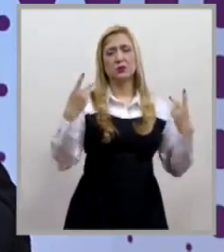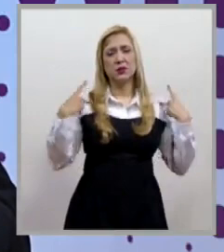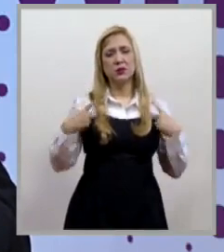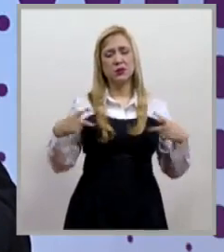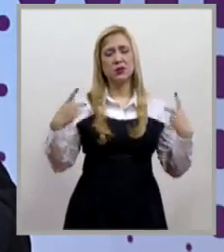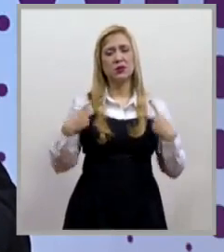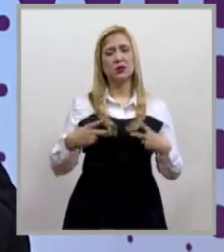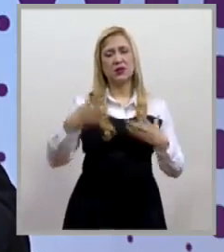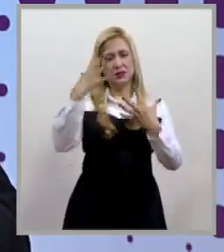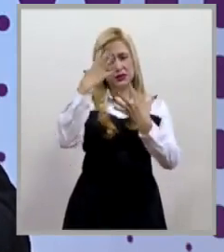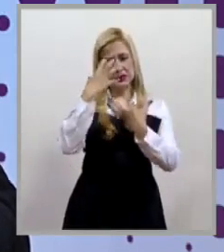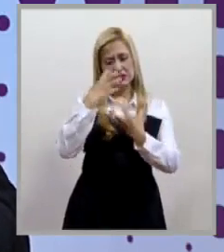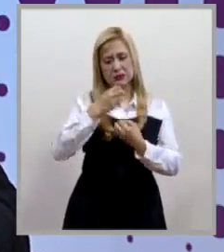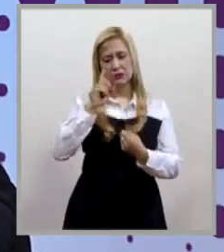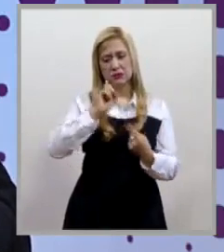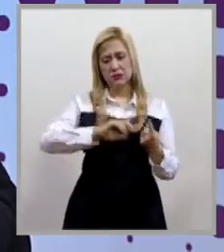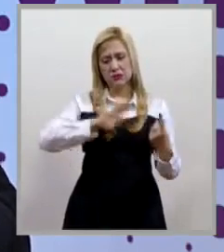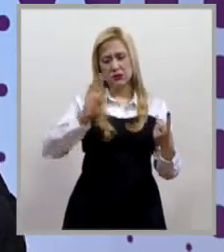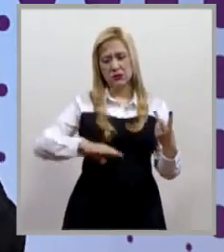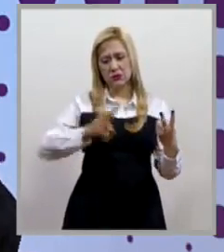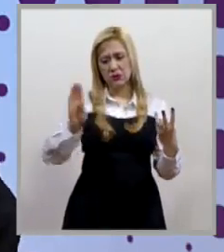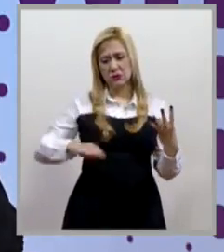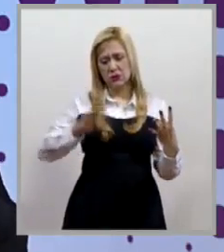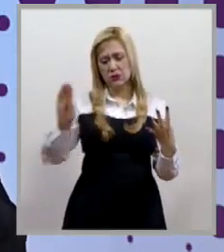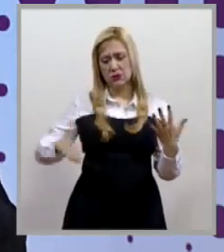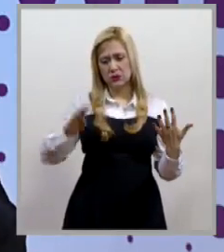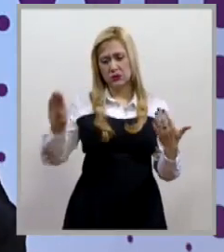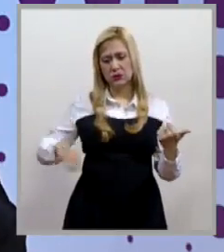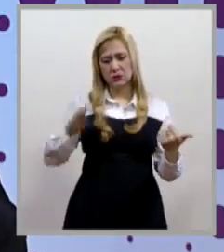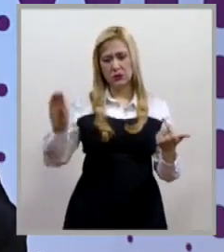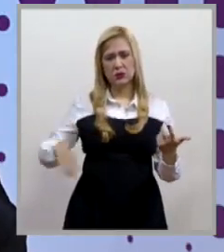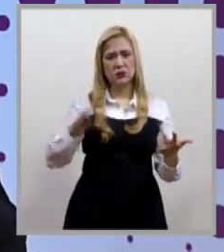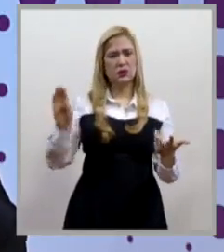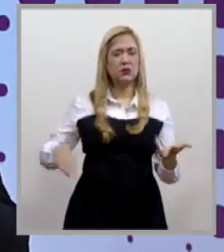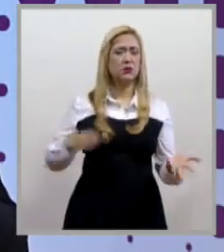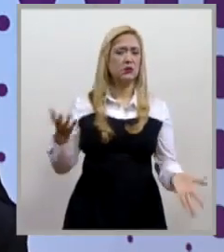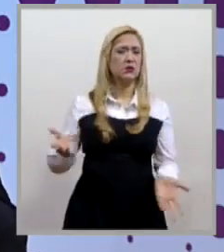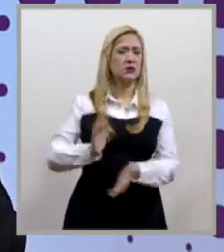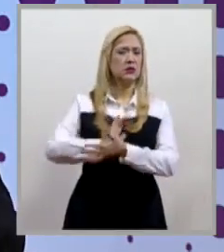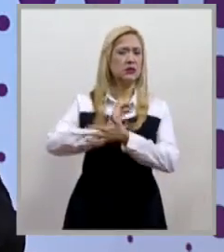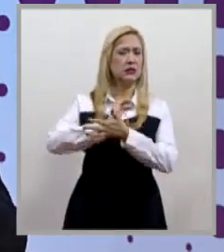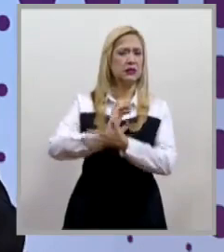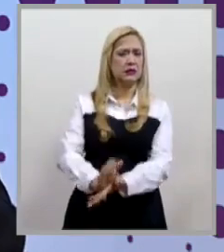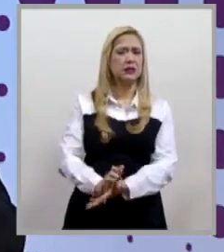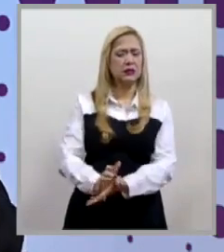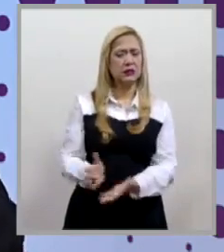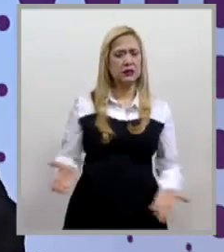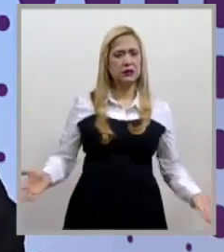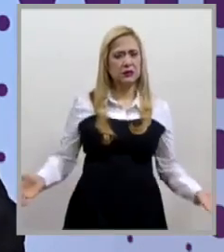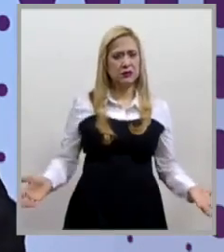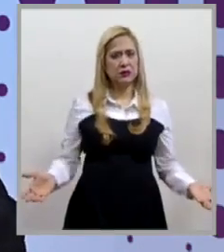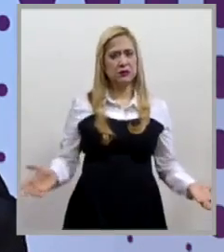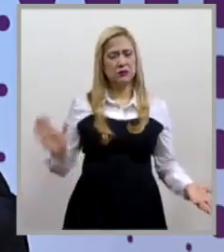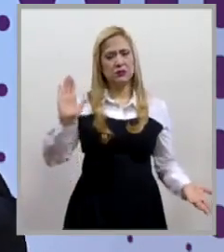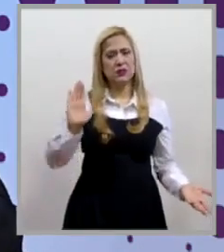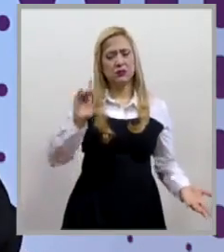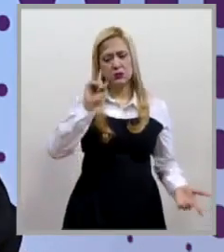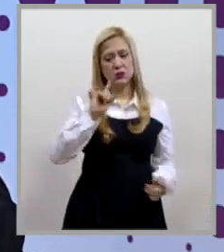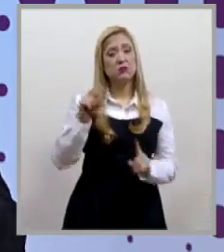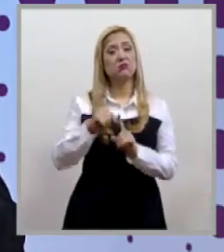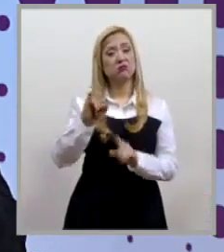conjunto. El tema de la violencia es también una forma de discriminación y es justamente el objetivo de